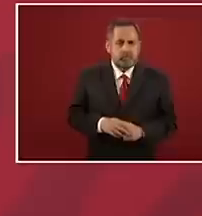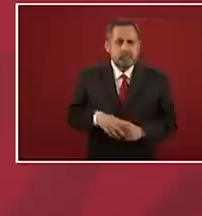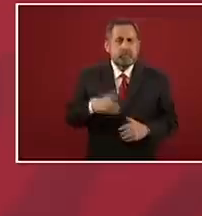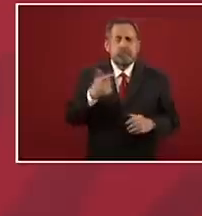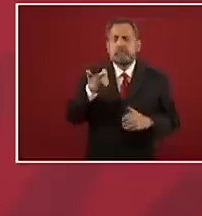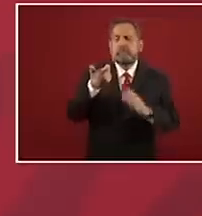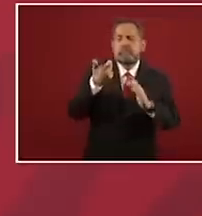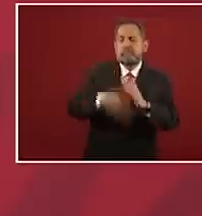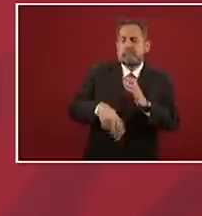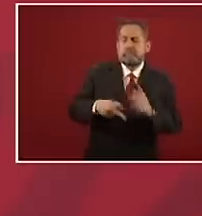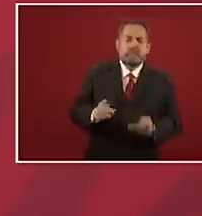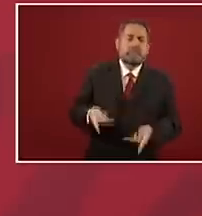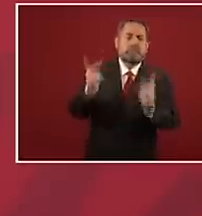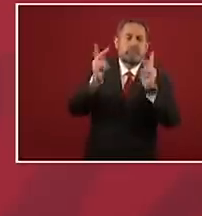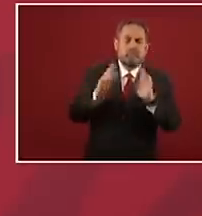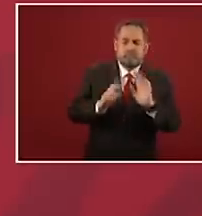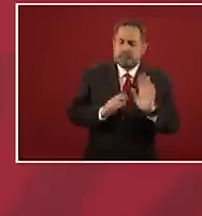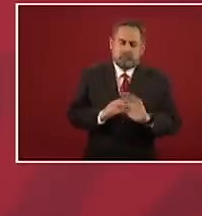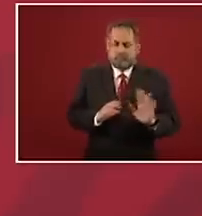malbaratarlo.